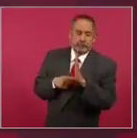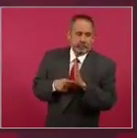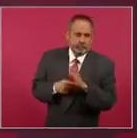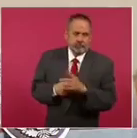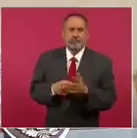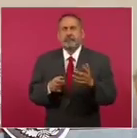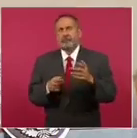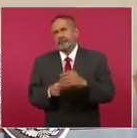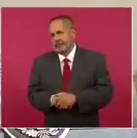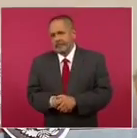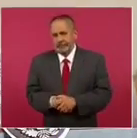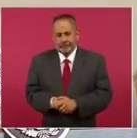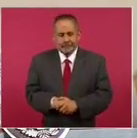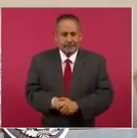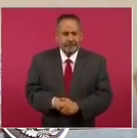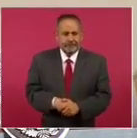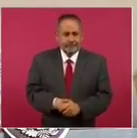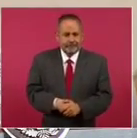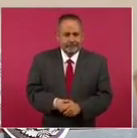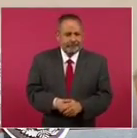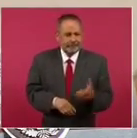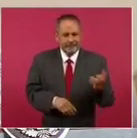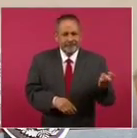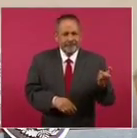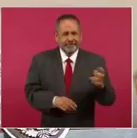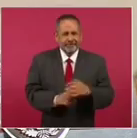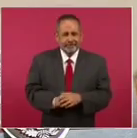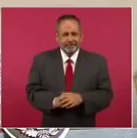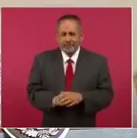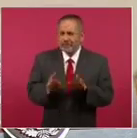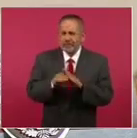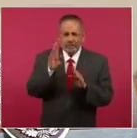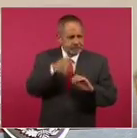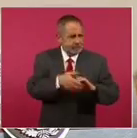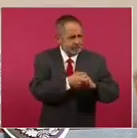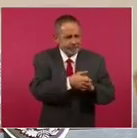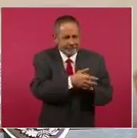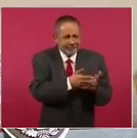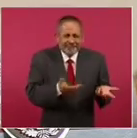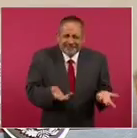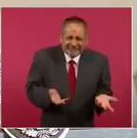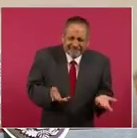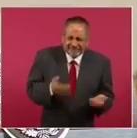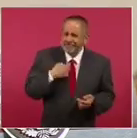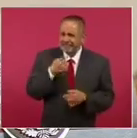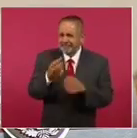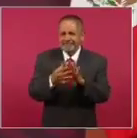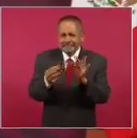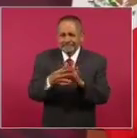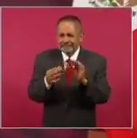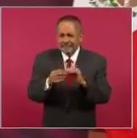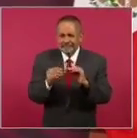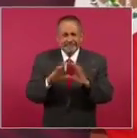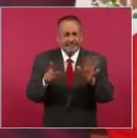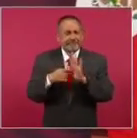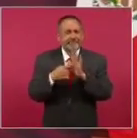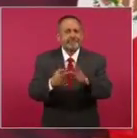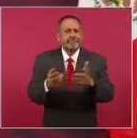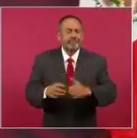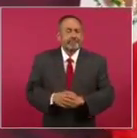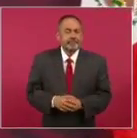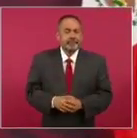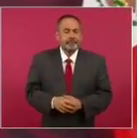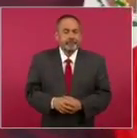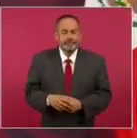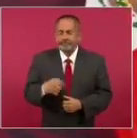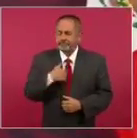López Dóriga, ¿no? Ese saludo, como se los estoy explicando, exponiendo. Yo no